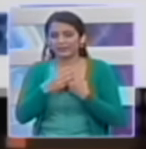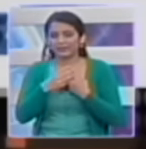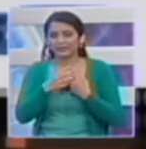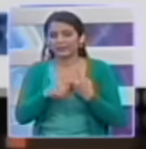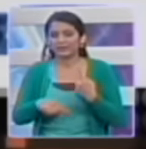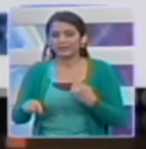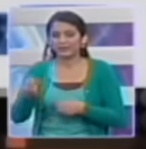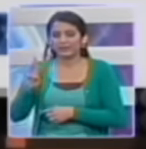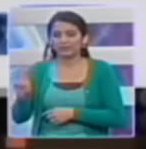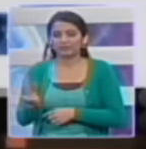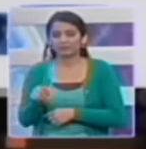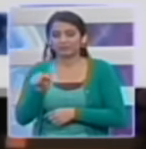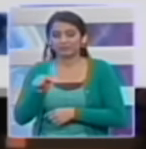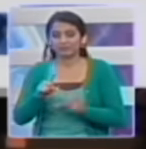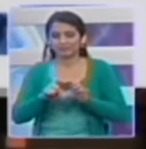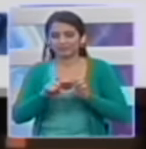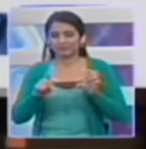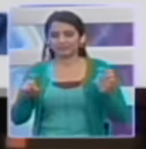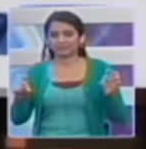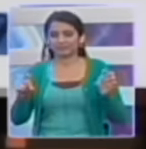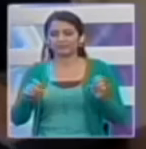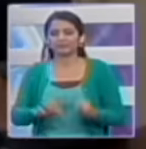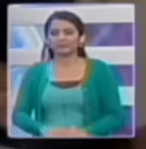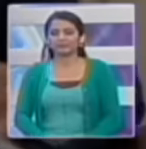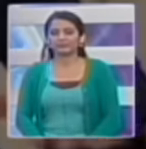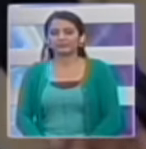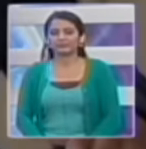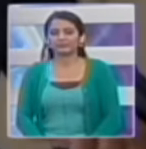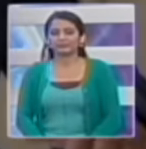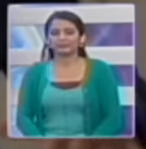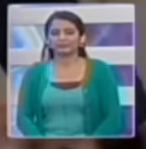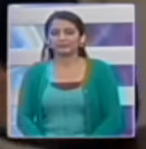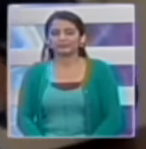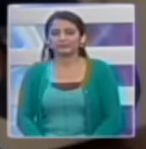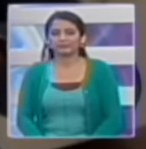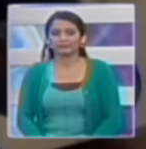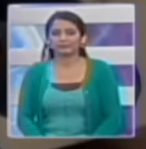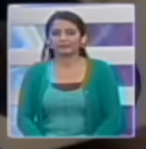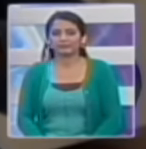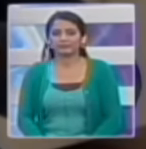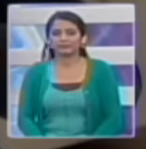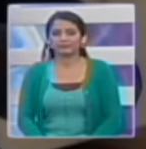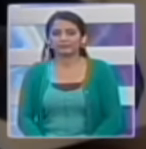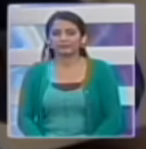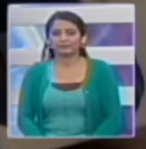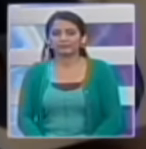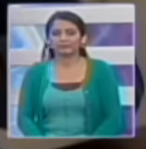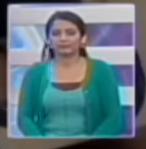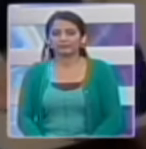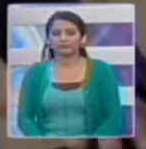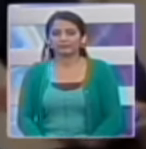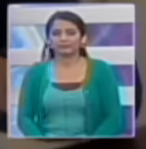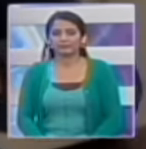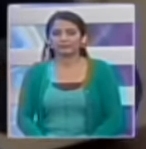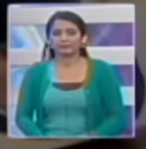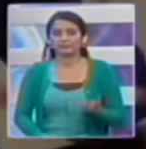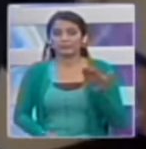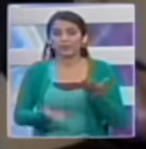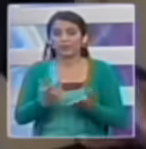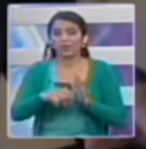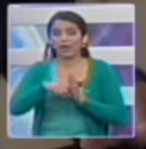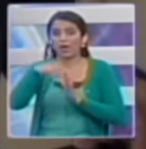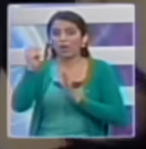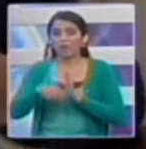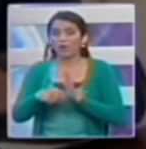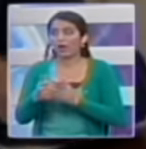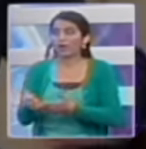Estados Unidos, puesto a disposición para este proceso. Ninguna institución, ningún tipo de abogados, ningún